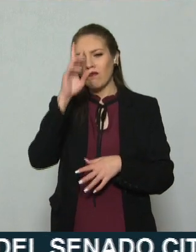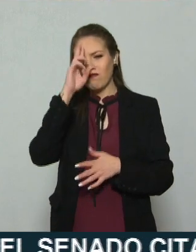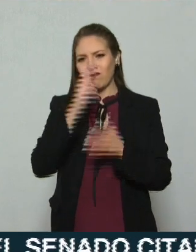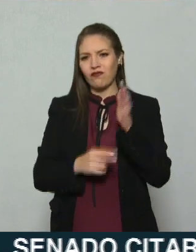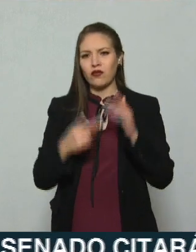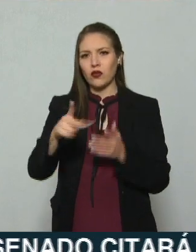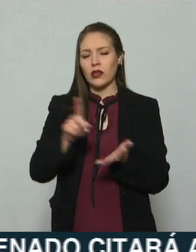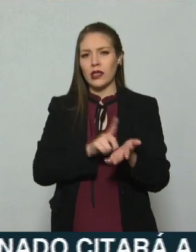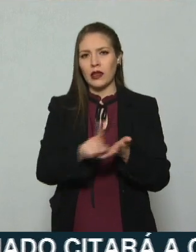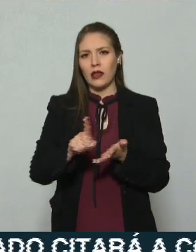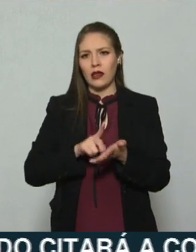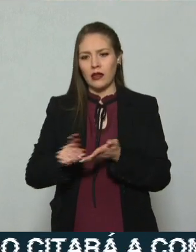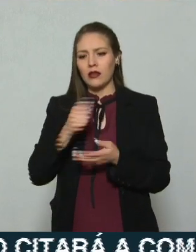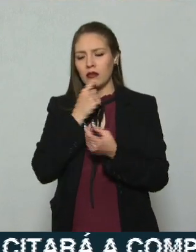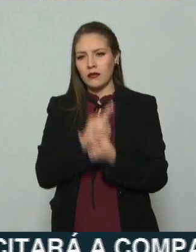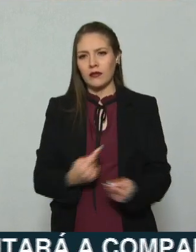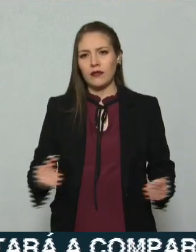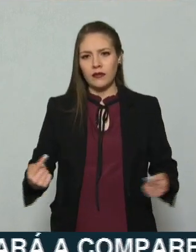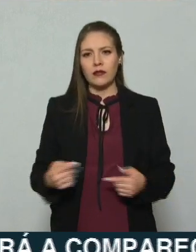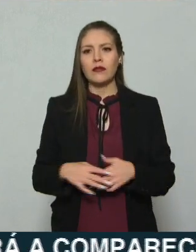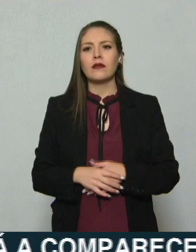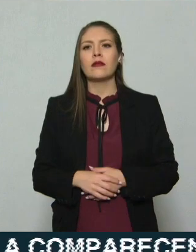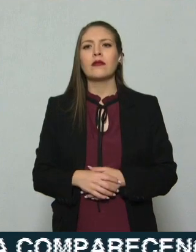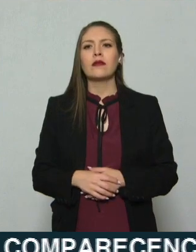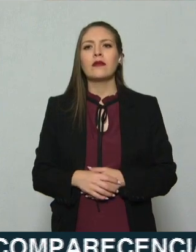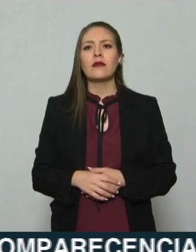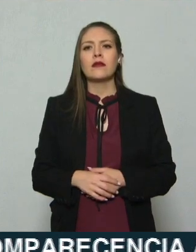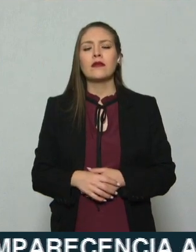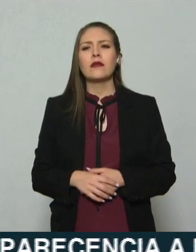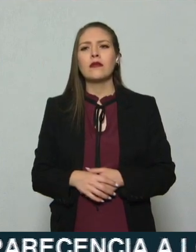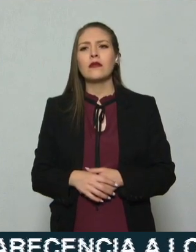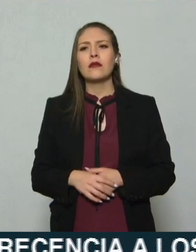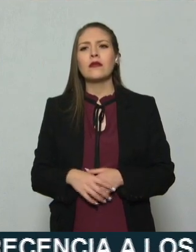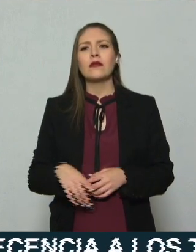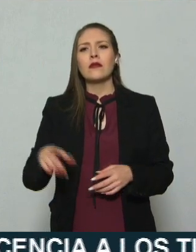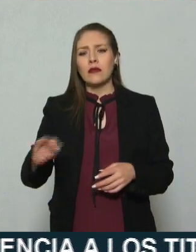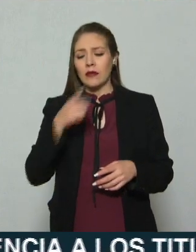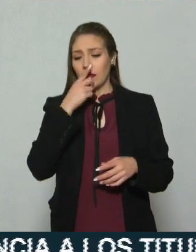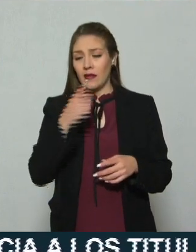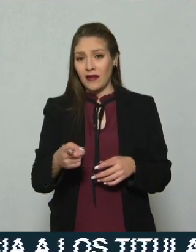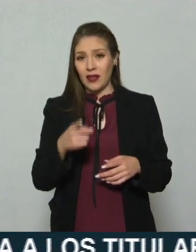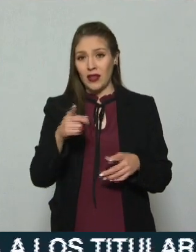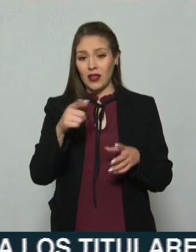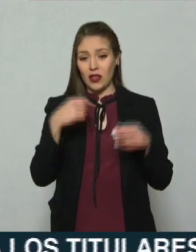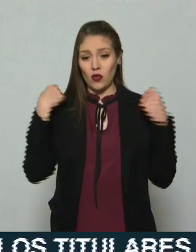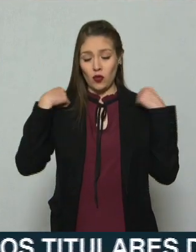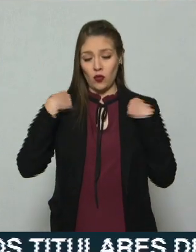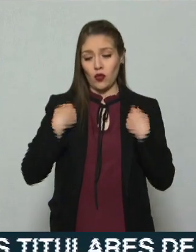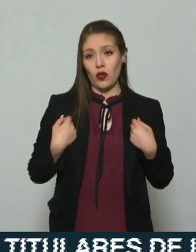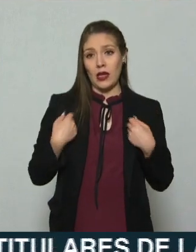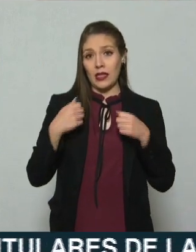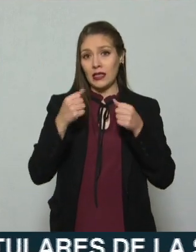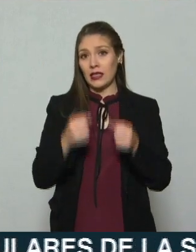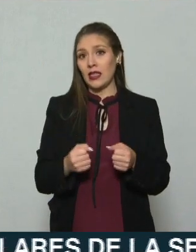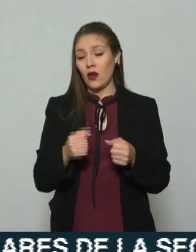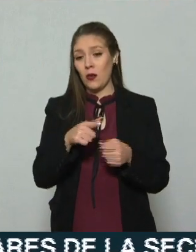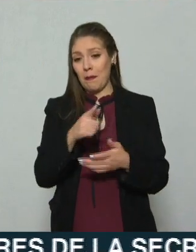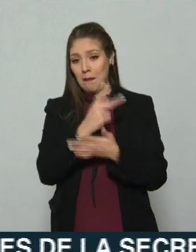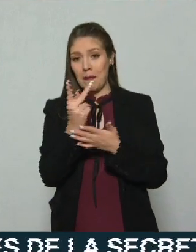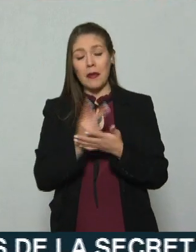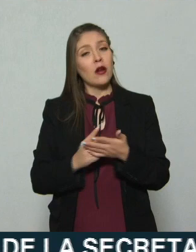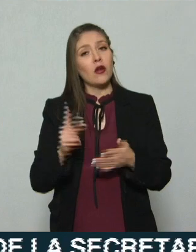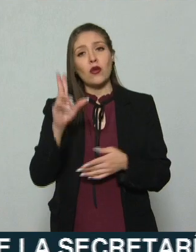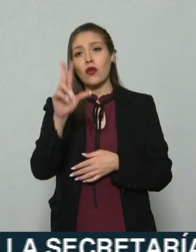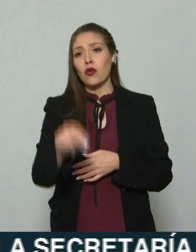ciudad, cuando les hacen la recomendación de derechos humanos, simplemente dice ya mochila segura no, pero no aplican ninguna